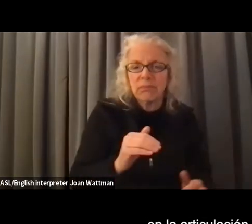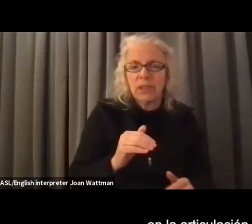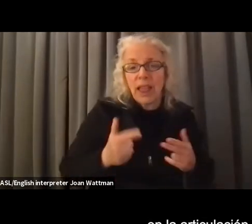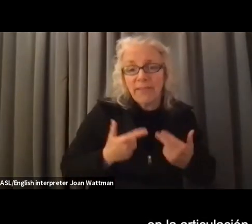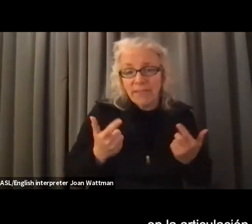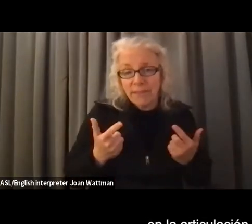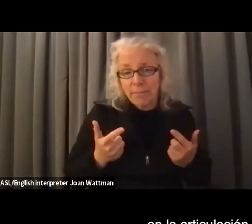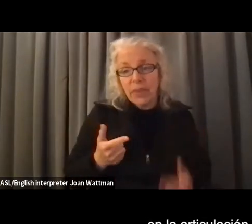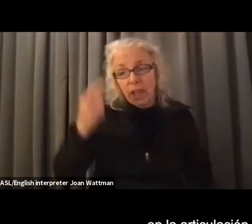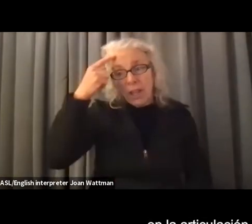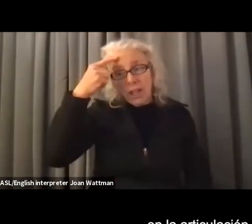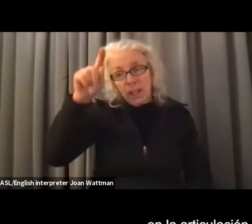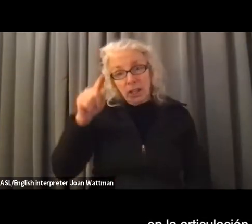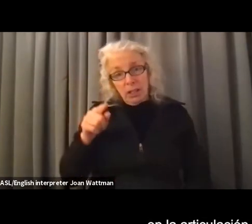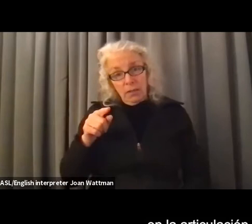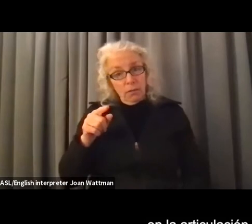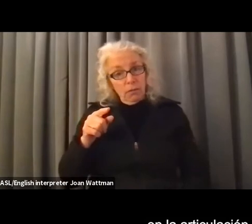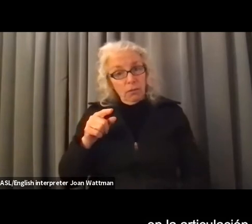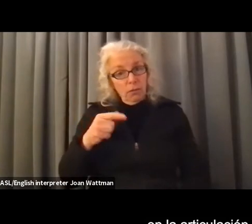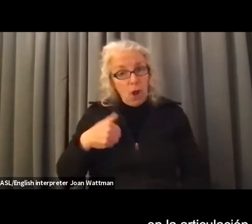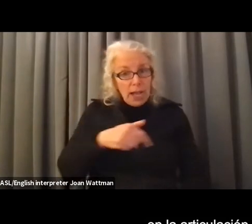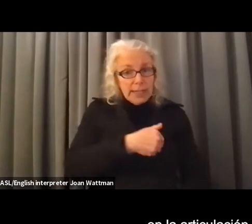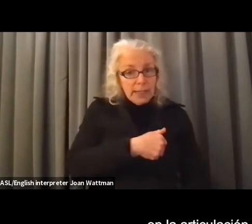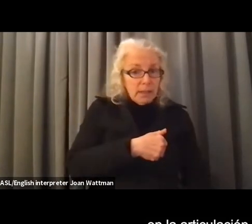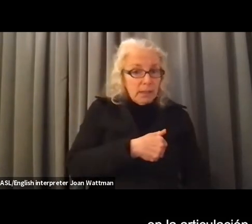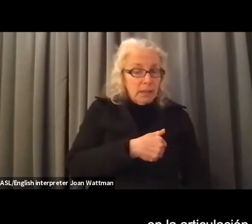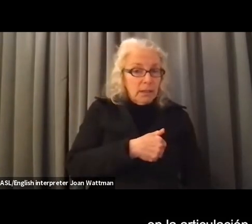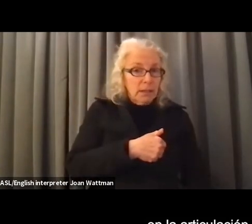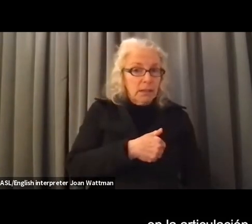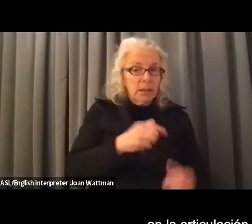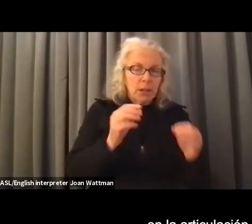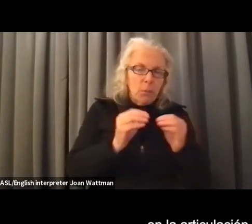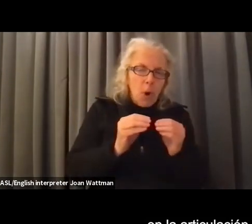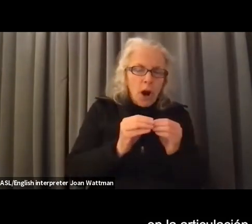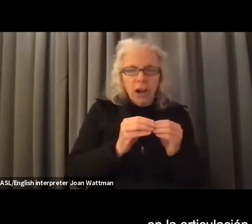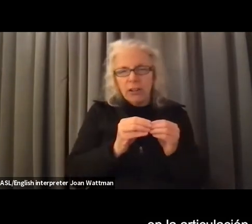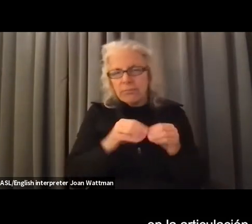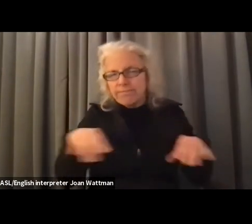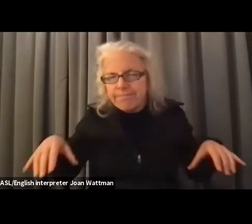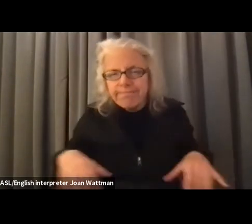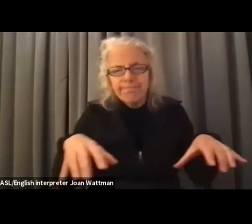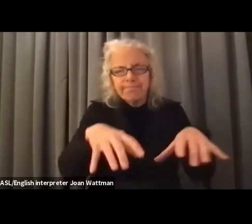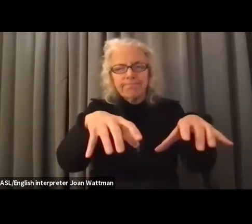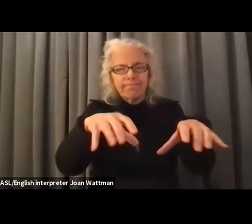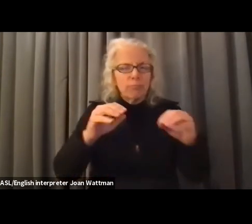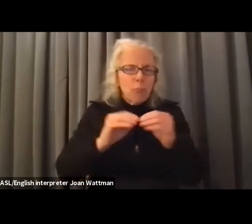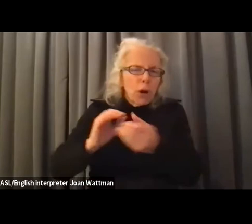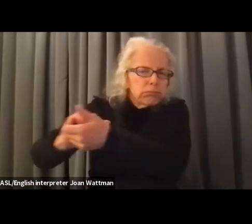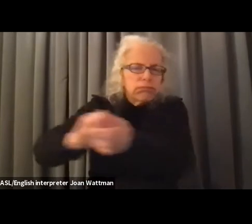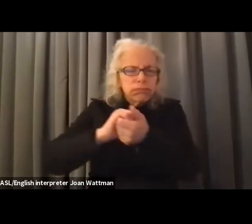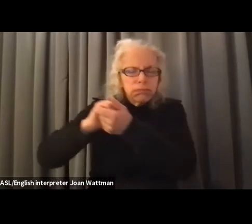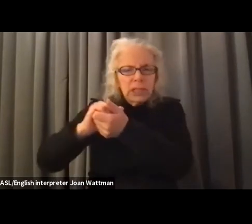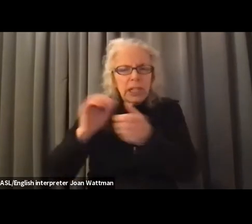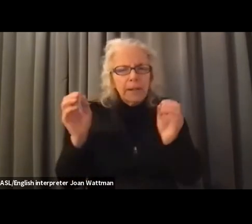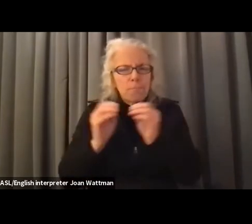articulación de acciones, en tejer entre los pueblos, será parte de las estrategias que